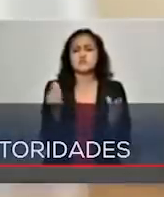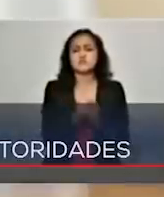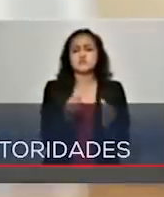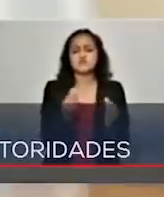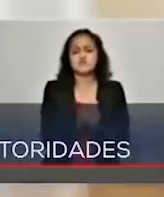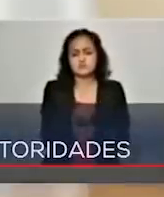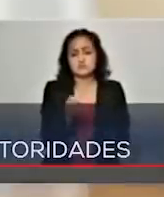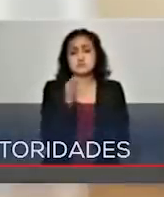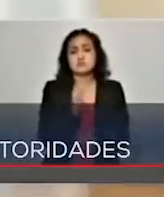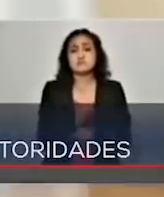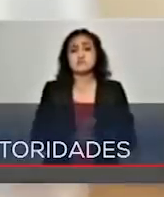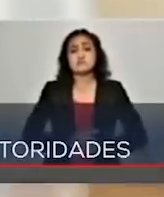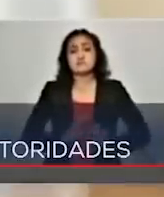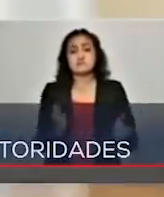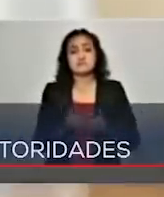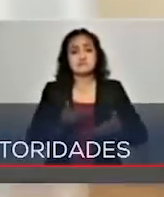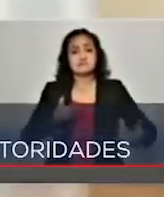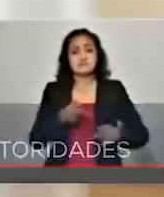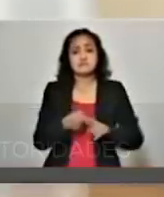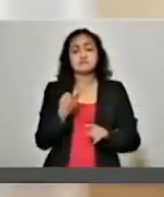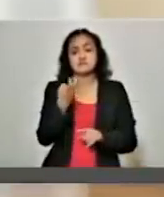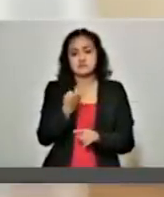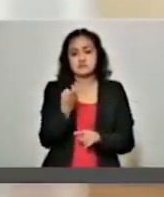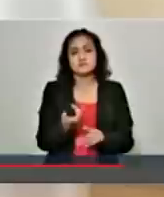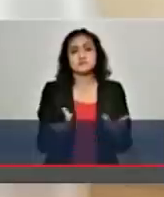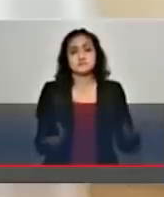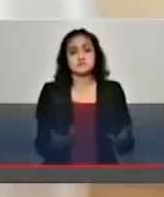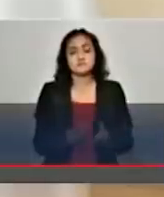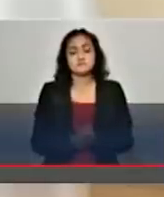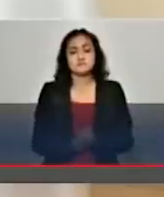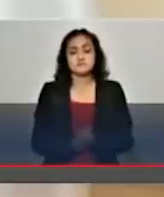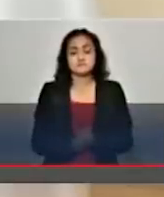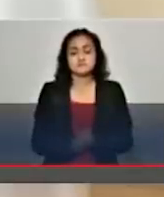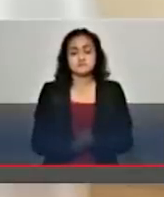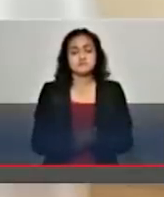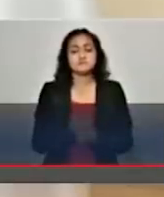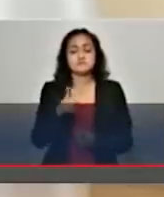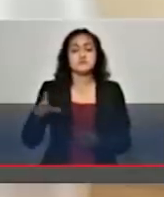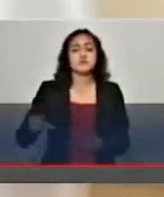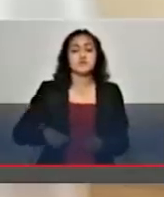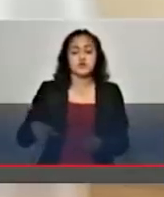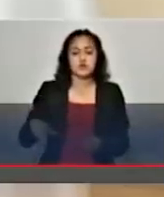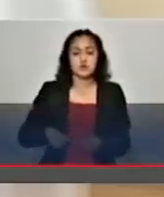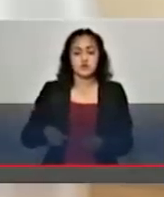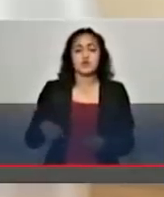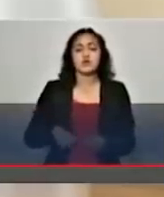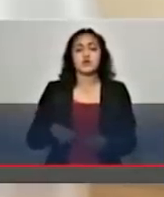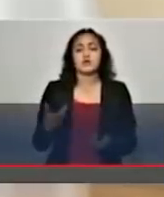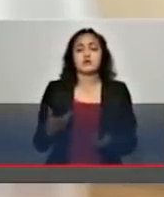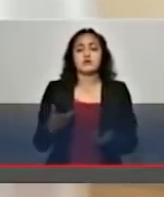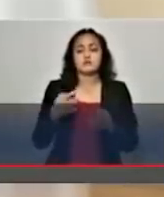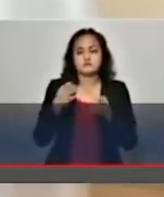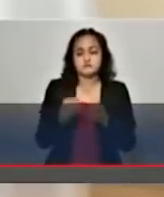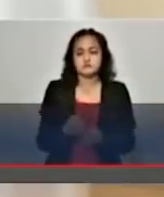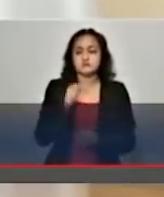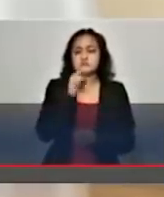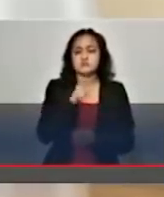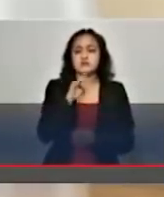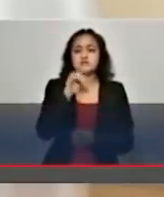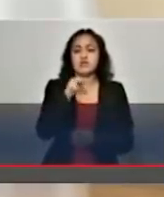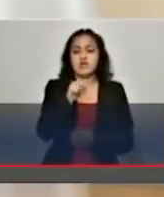y va a estar multidisciplinario va a estar o gobernación va a estar